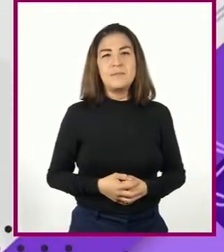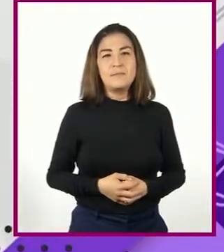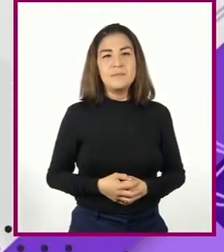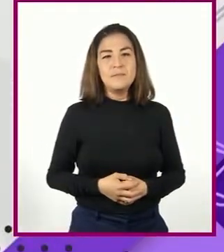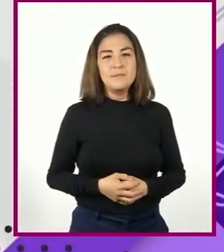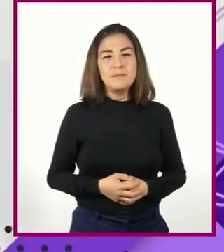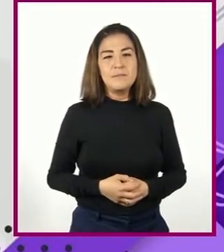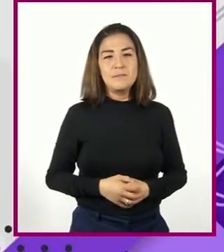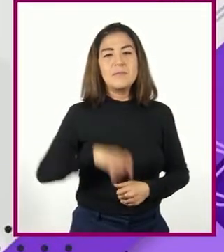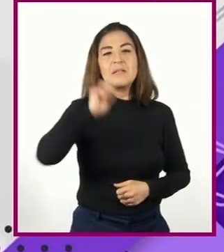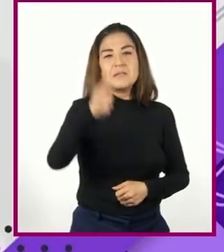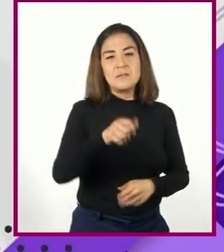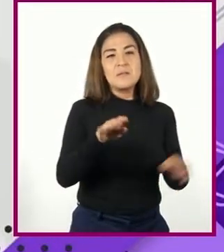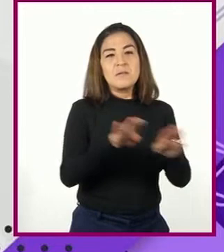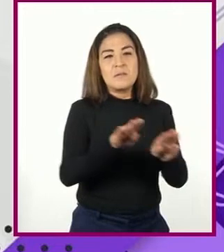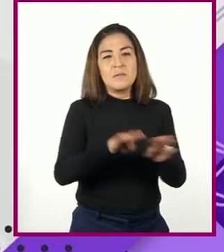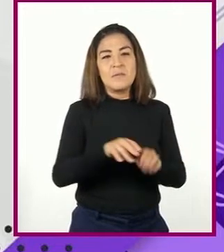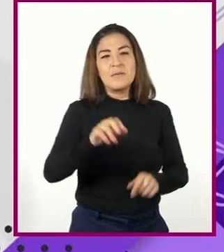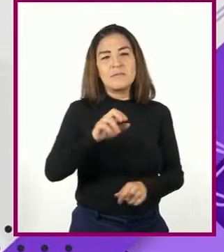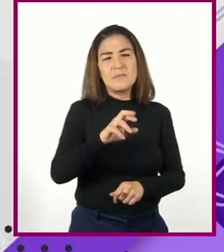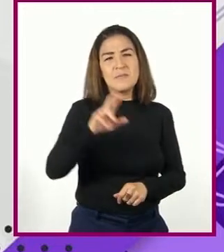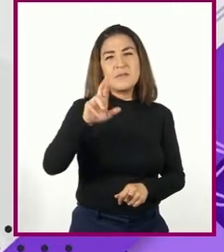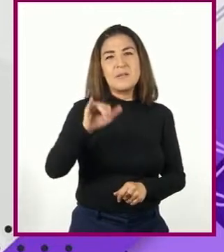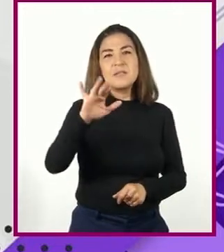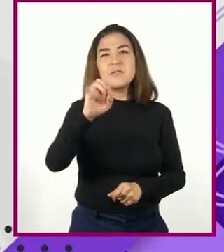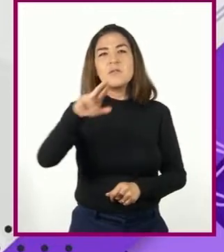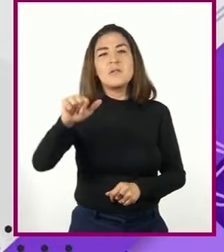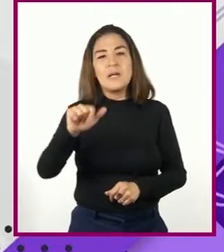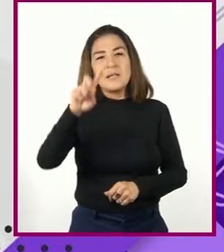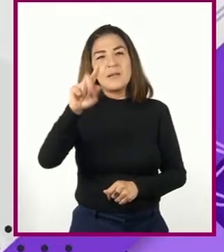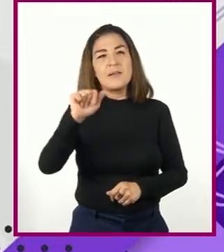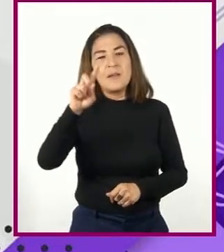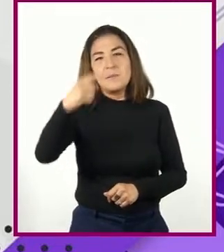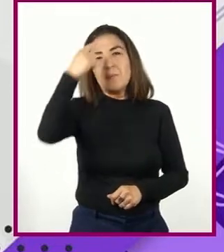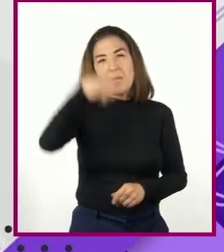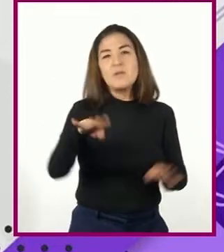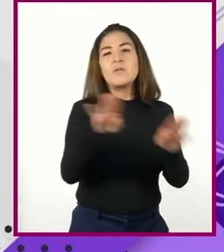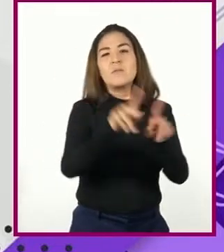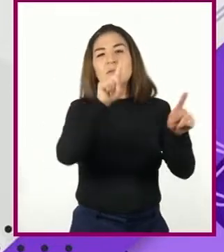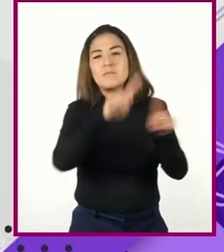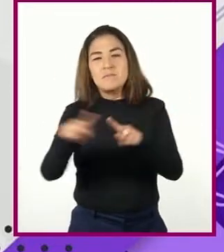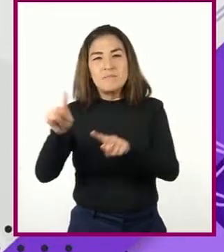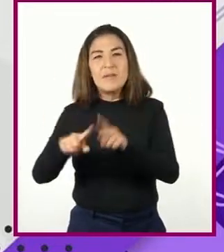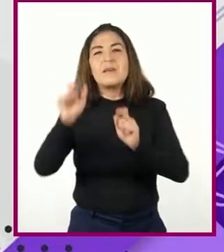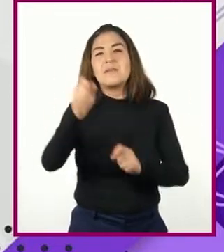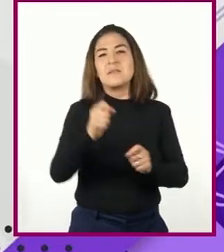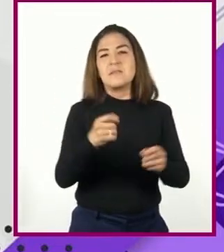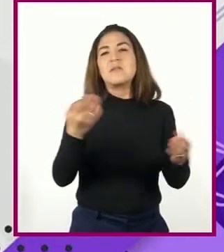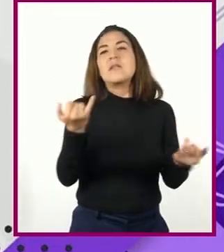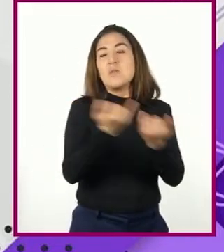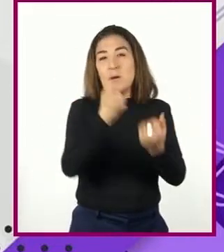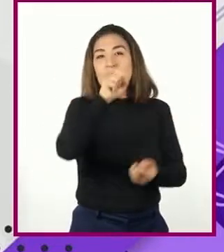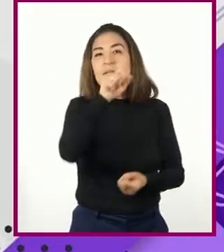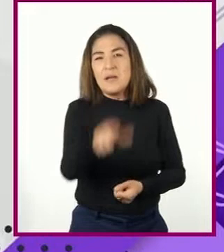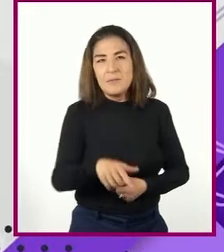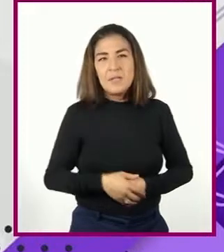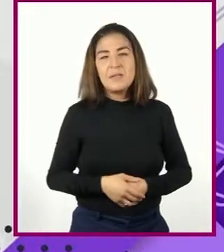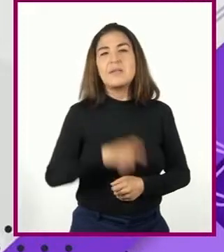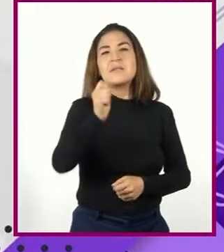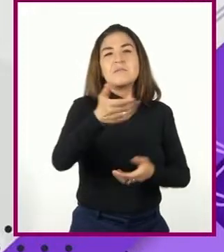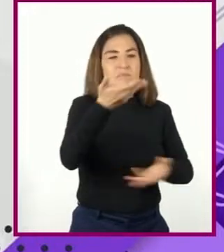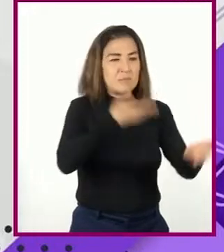La racionalidad es la capacidad que tiene una persona de distinguir las diferencias y también